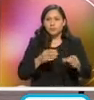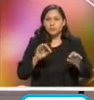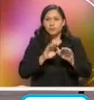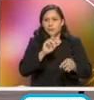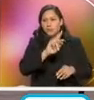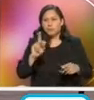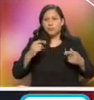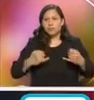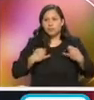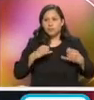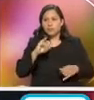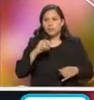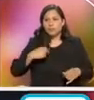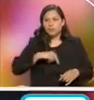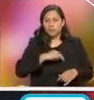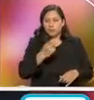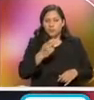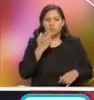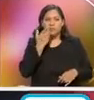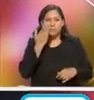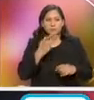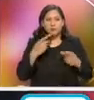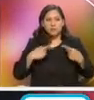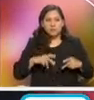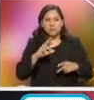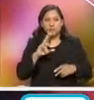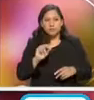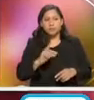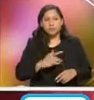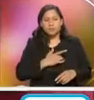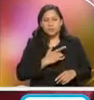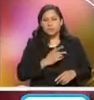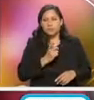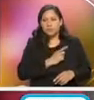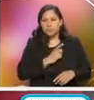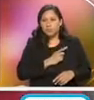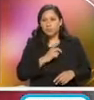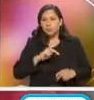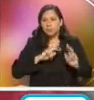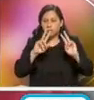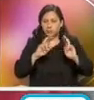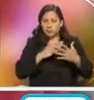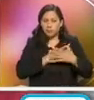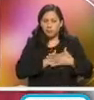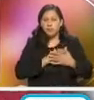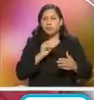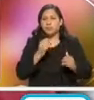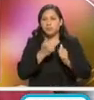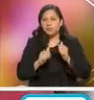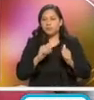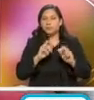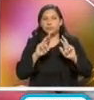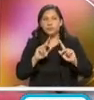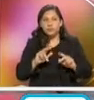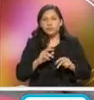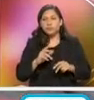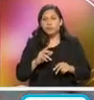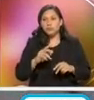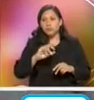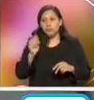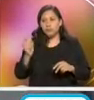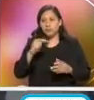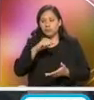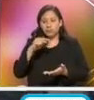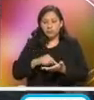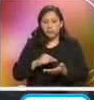Sí, de hecho es lo que buscamos también, que la gente no solo se siente identificada con nuestros temas de amor y desamor, sino que vean esa otra parte de nosotros, la